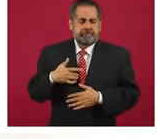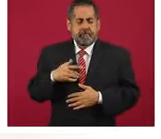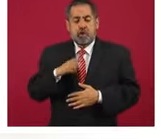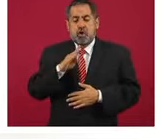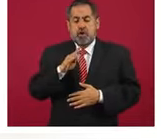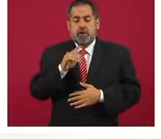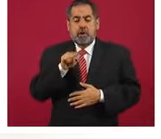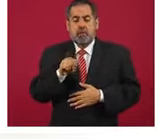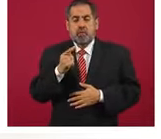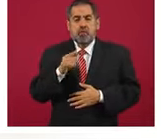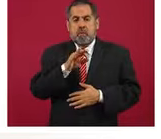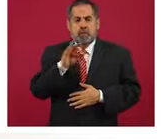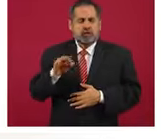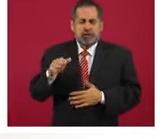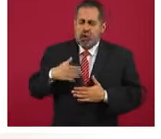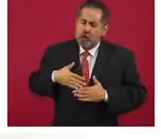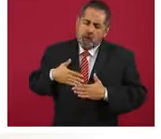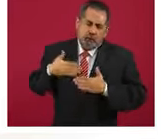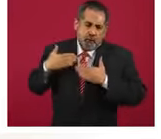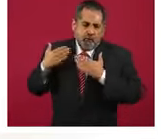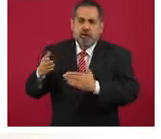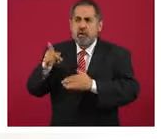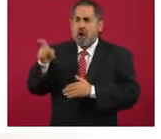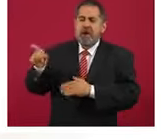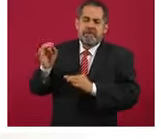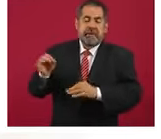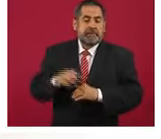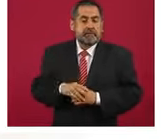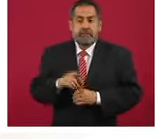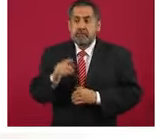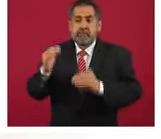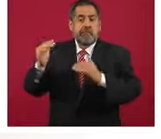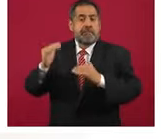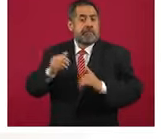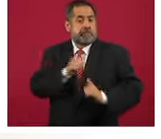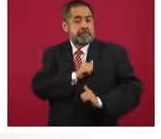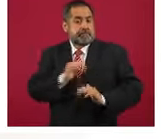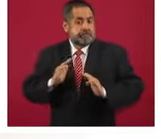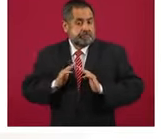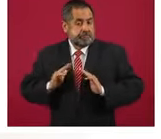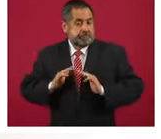90.1% de confianza entre la población, el Ejército